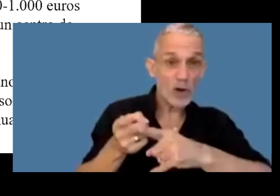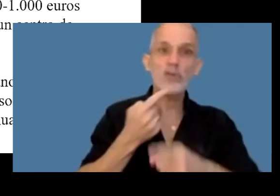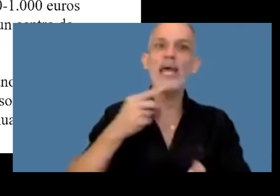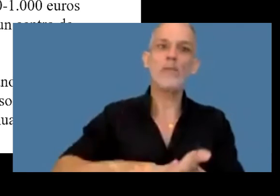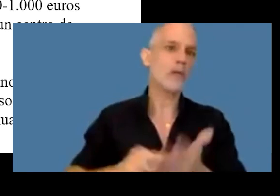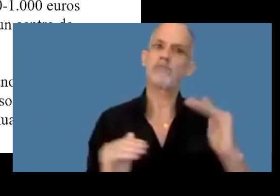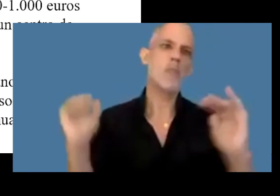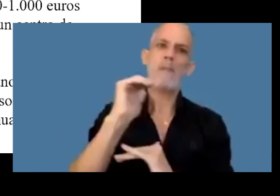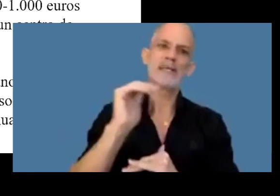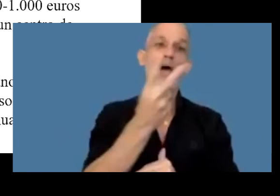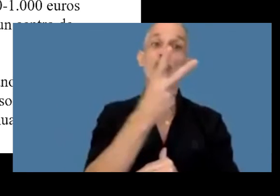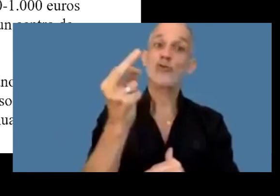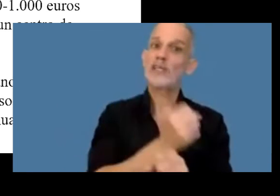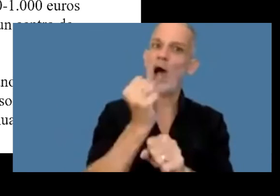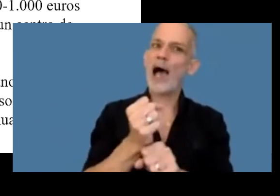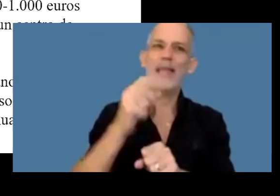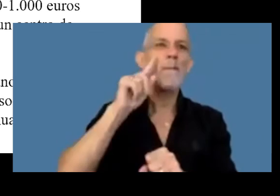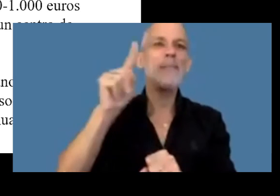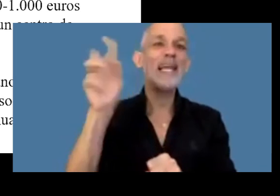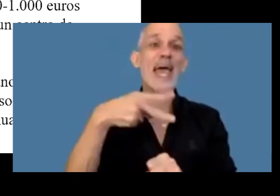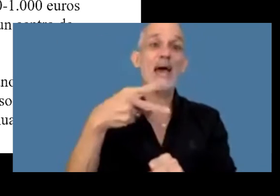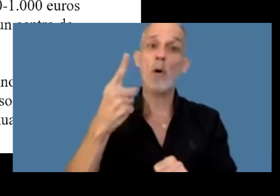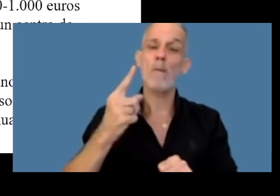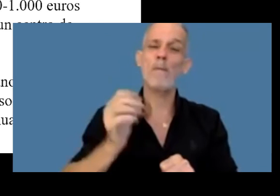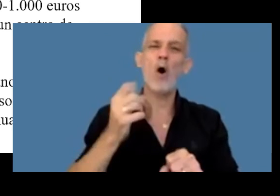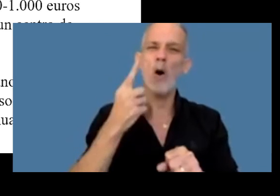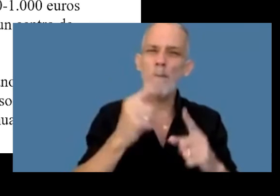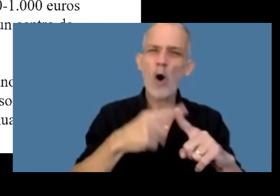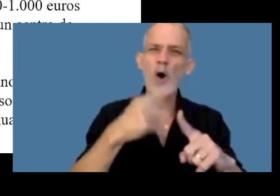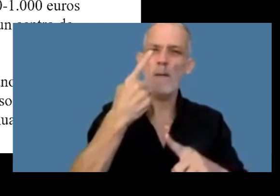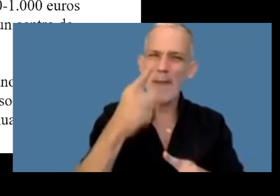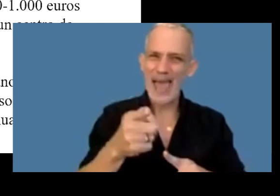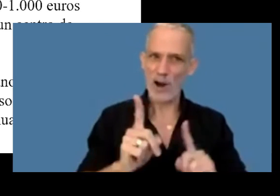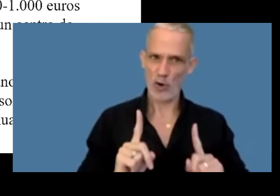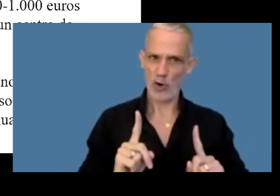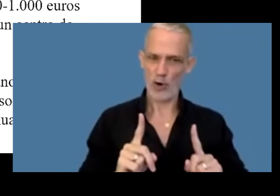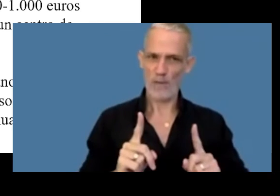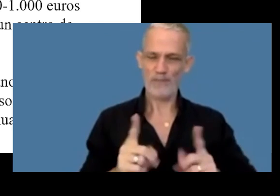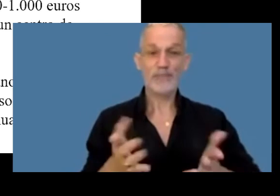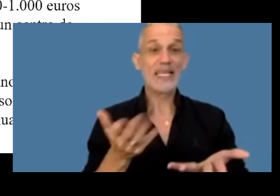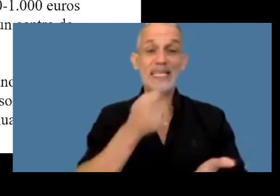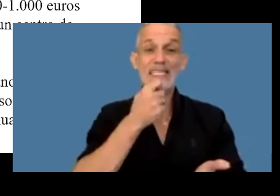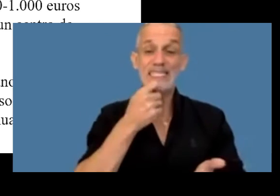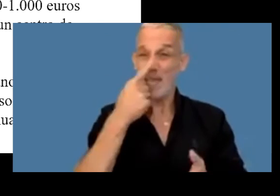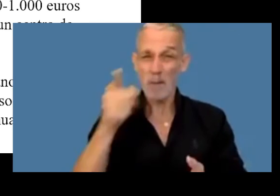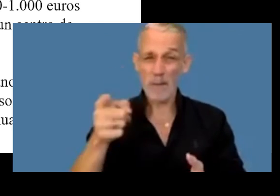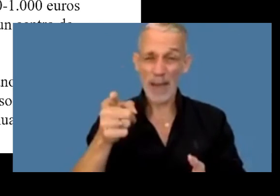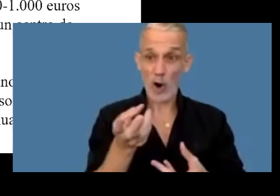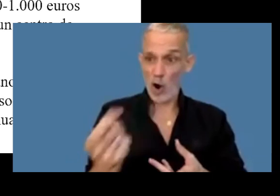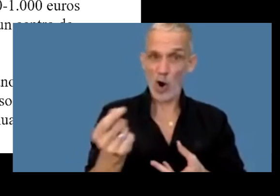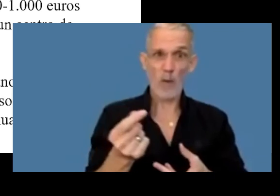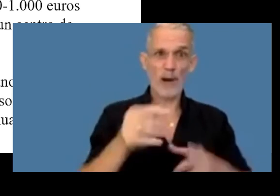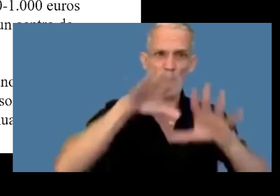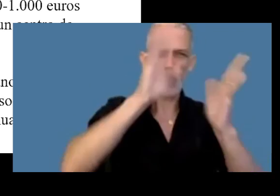vaya entre 200 a 1.000 euros por mascota, y si la mascota fue adquirida en un centro de